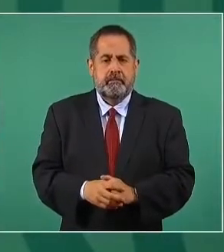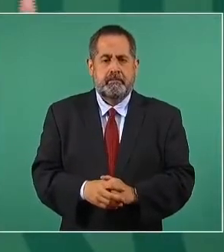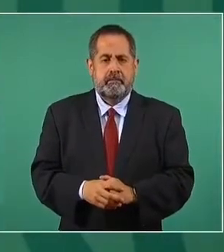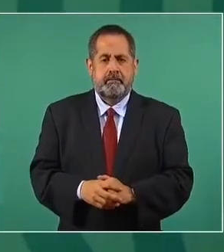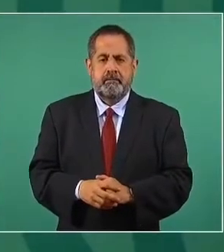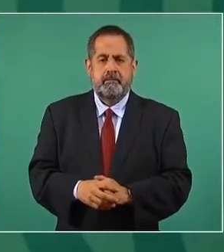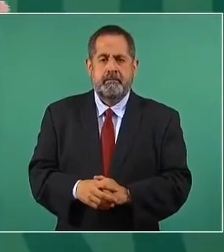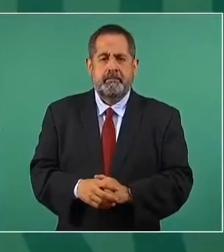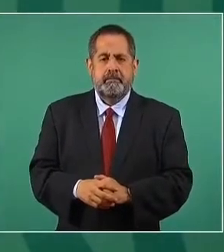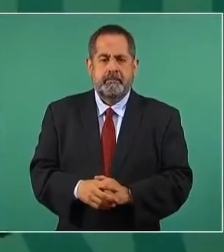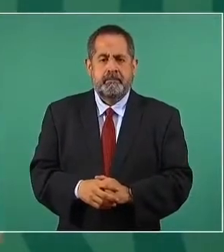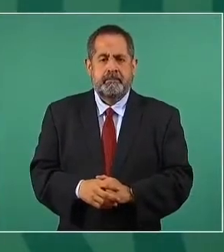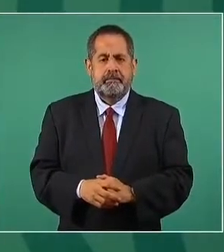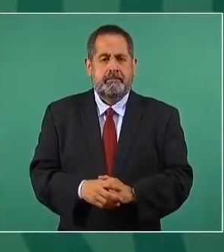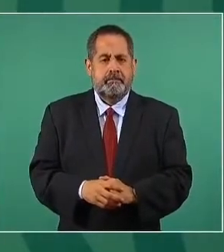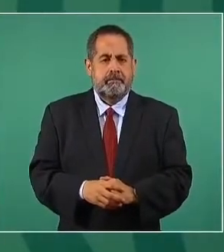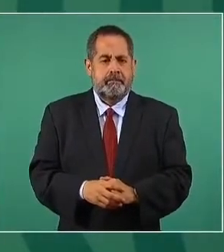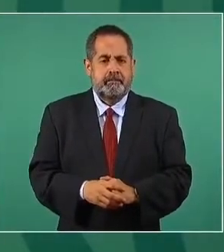Dice,